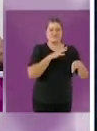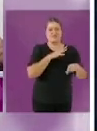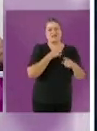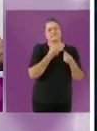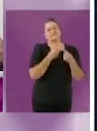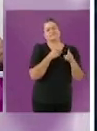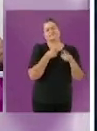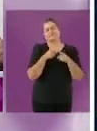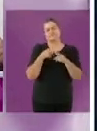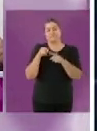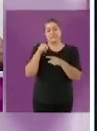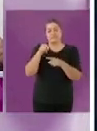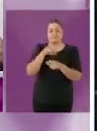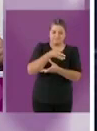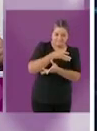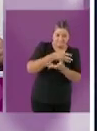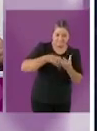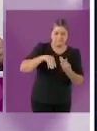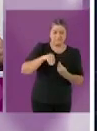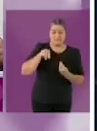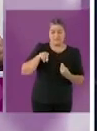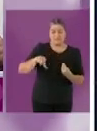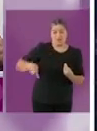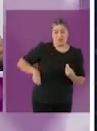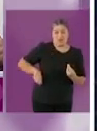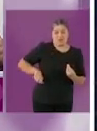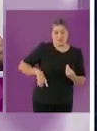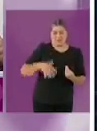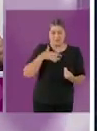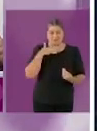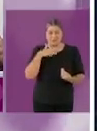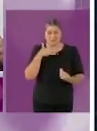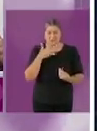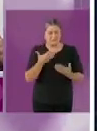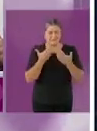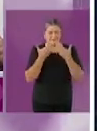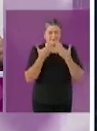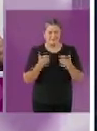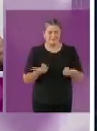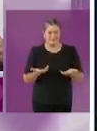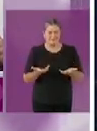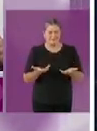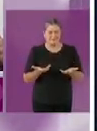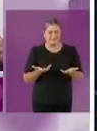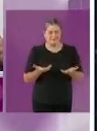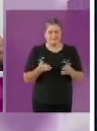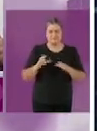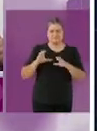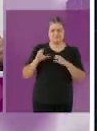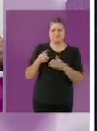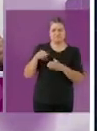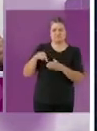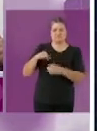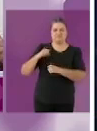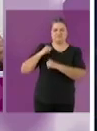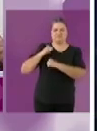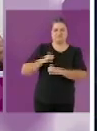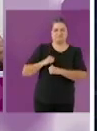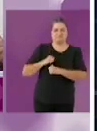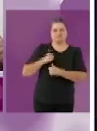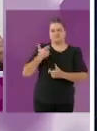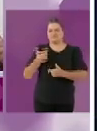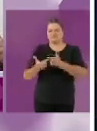políticos para concertar la alianza del 2023 en la candidatura del candidato del aspirante del Pri a la